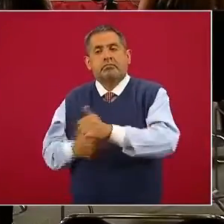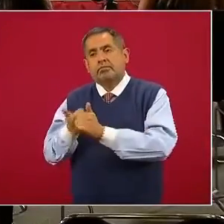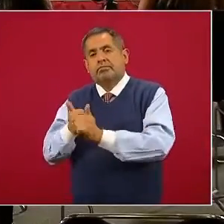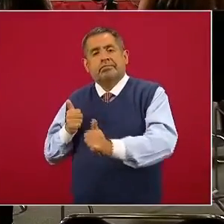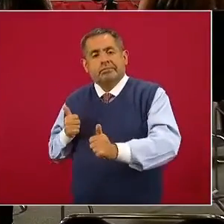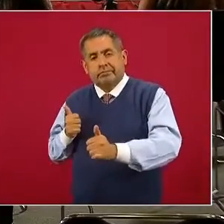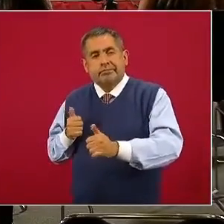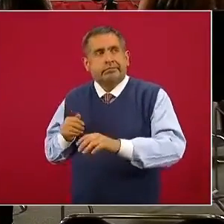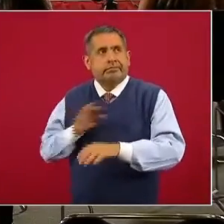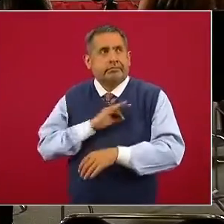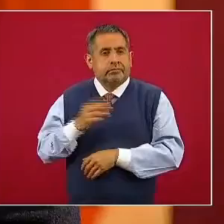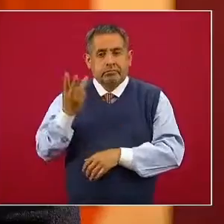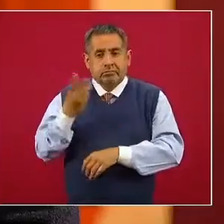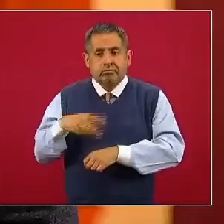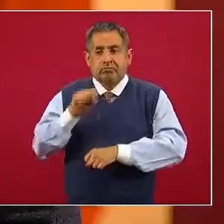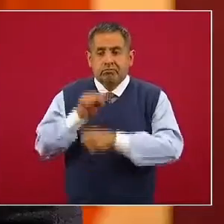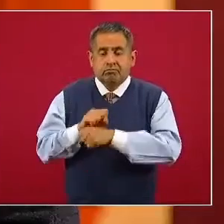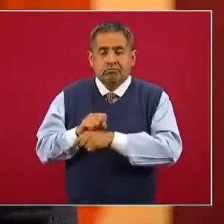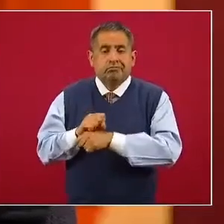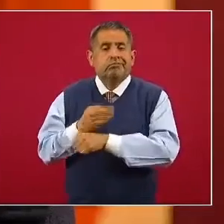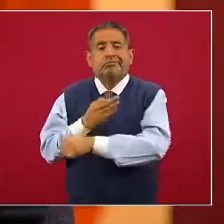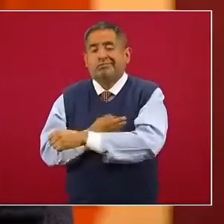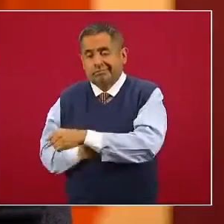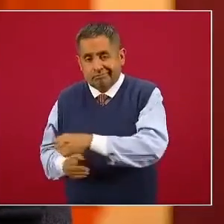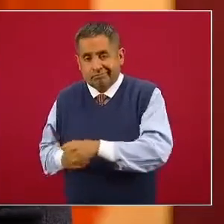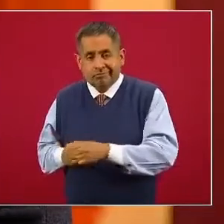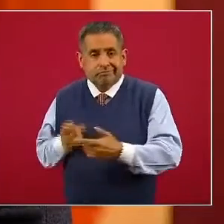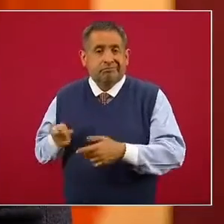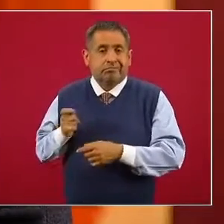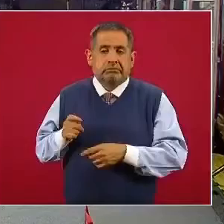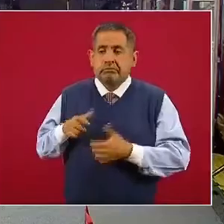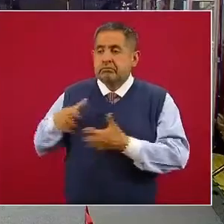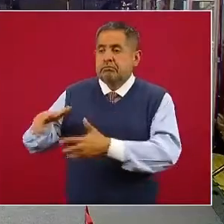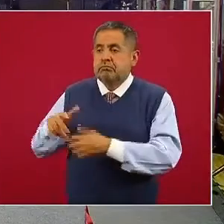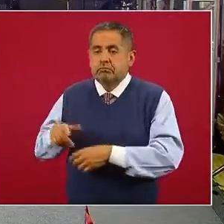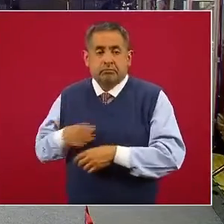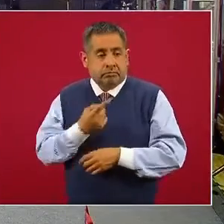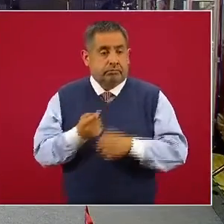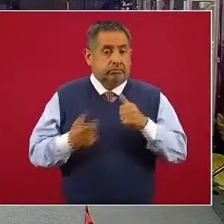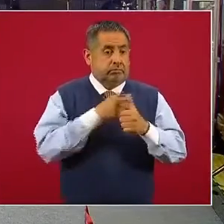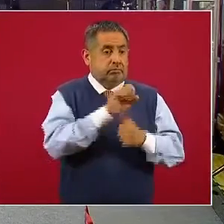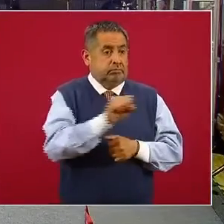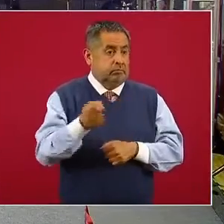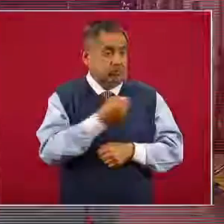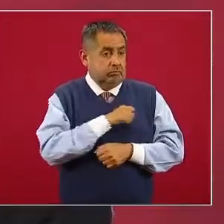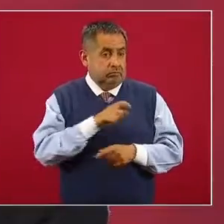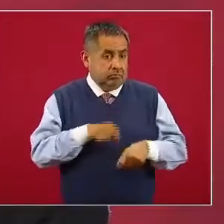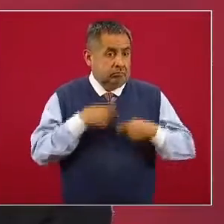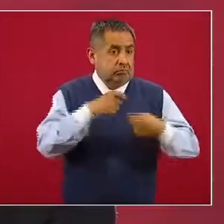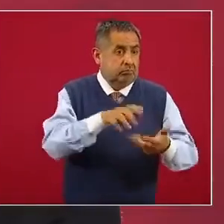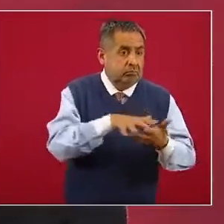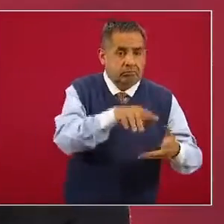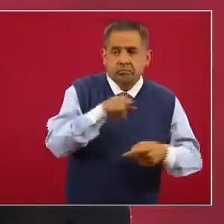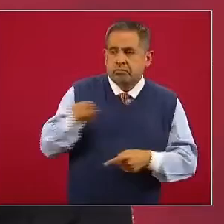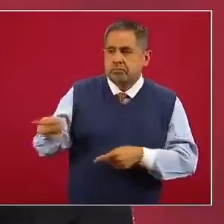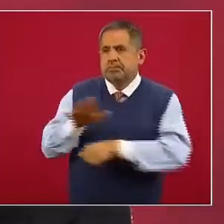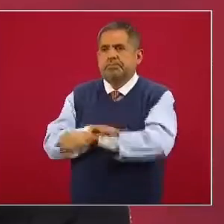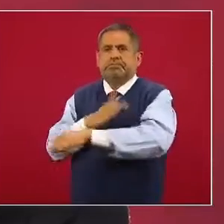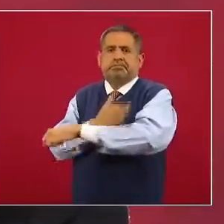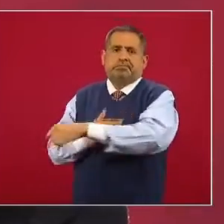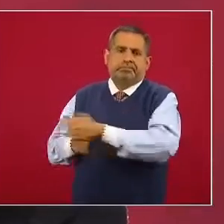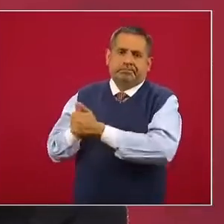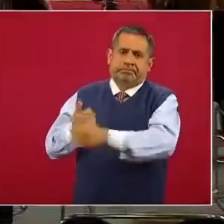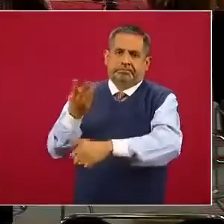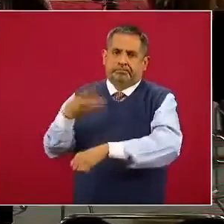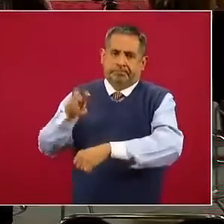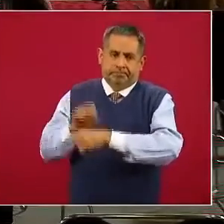aproximadamente 3 semanas posterior a la entrega para la Secretaría de Salud. Entonces, efectivamente, no solo en esta clínica 15, sino en todo